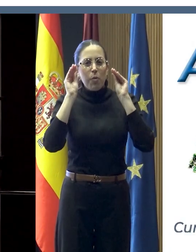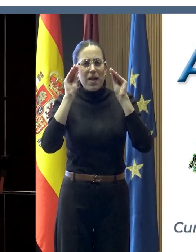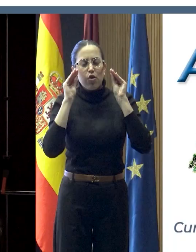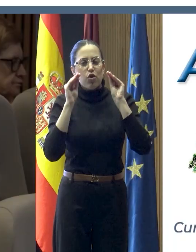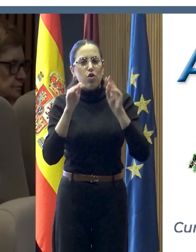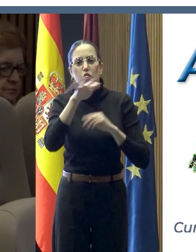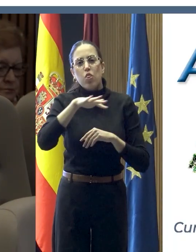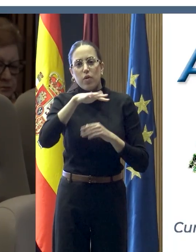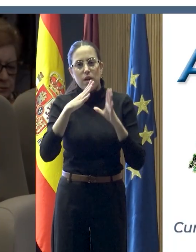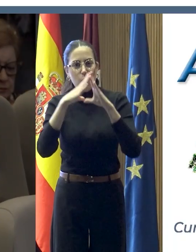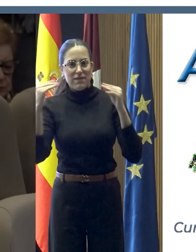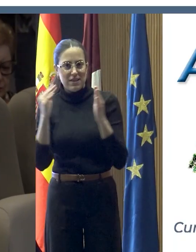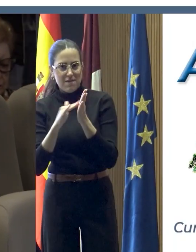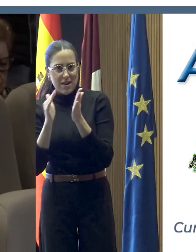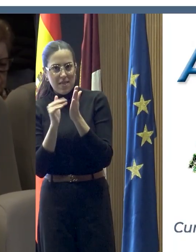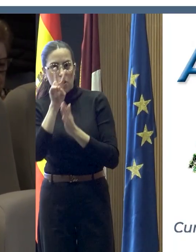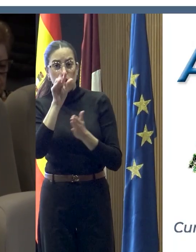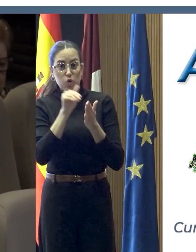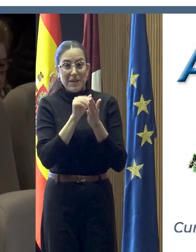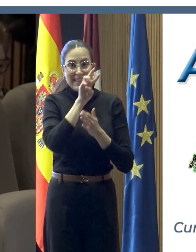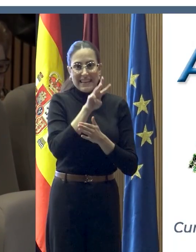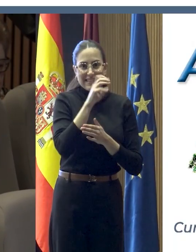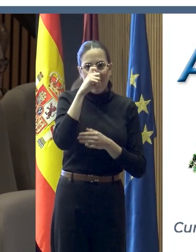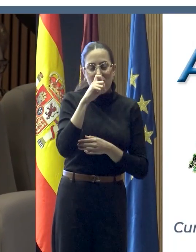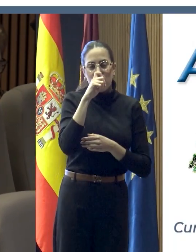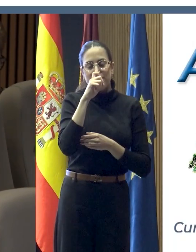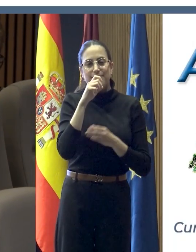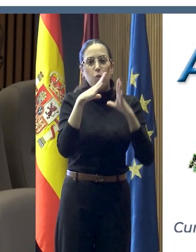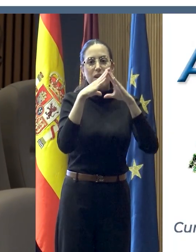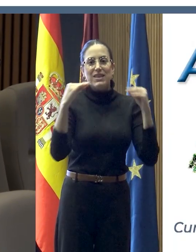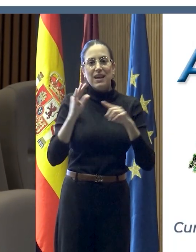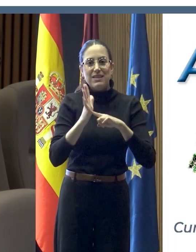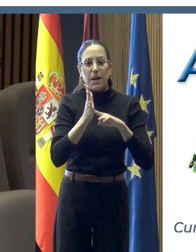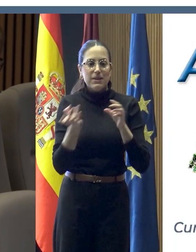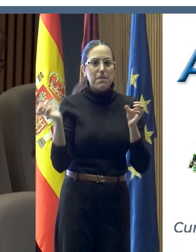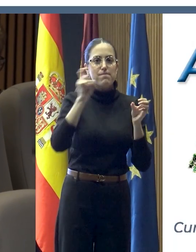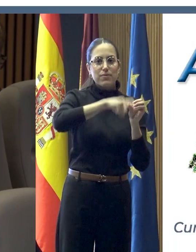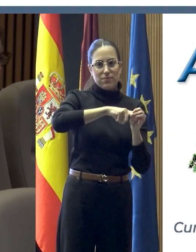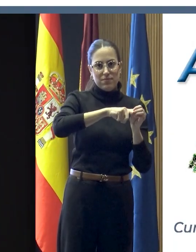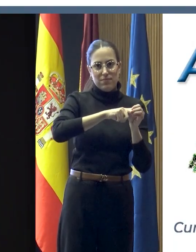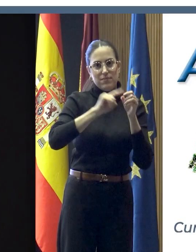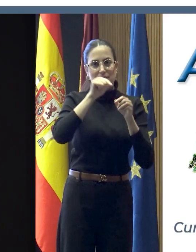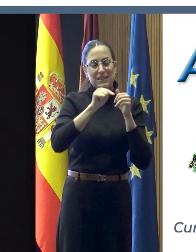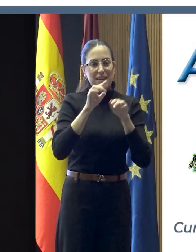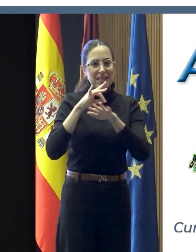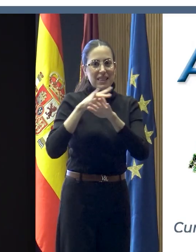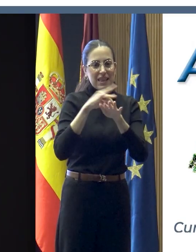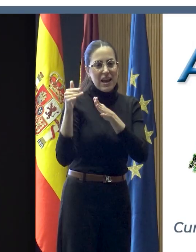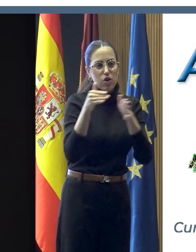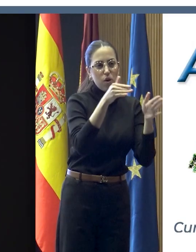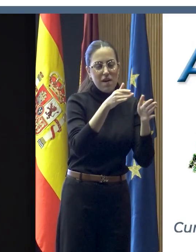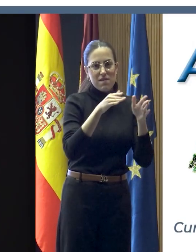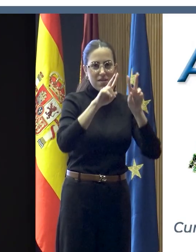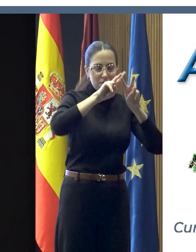Universidad de Valencia. En 2003 se incorporó a la Universidad de Castilla-La Mancha, iniciando una trayectoria